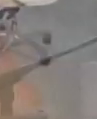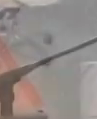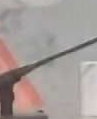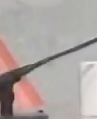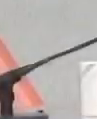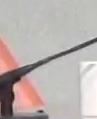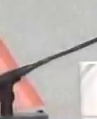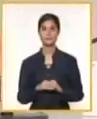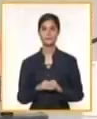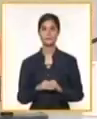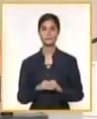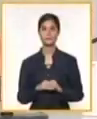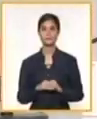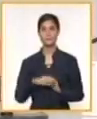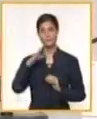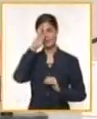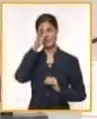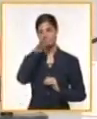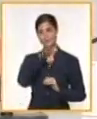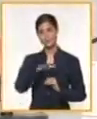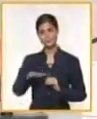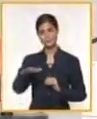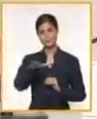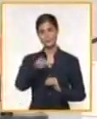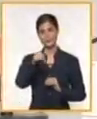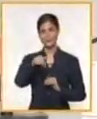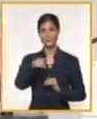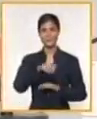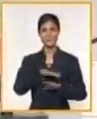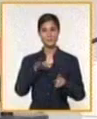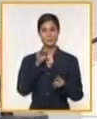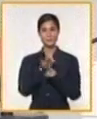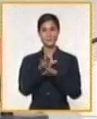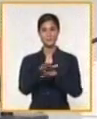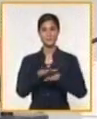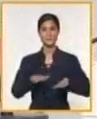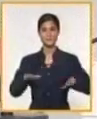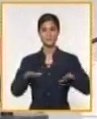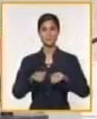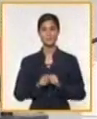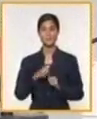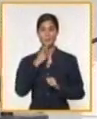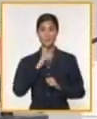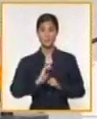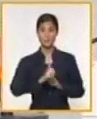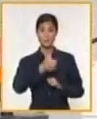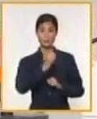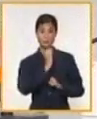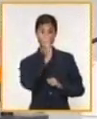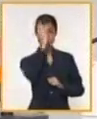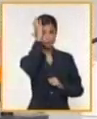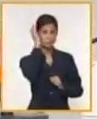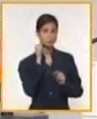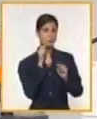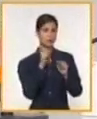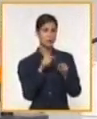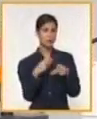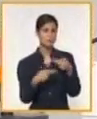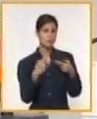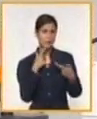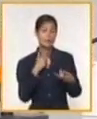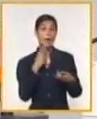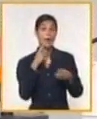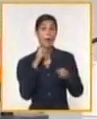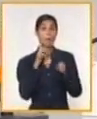un saludo a toda la teleaudiencia de la Mesa Redonda. El presidente cubano Miguel Díaz-Canel Bermúdez publicaba